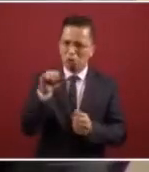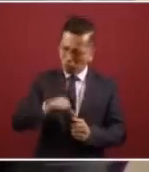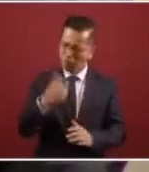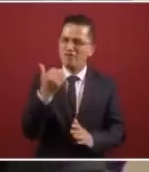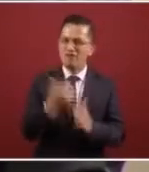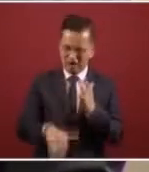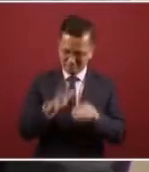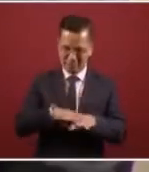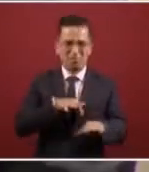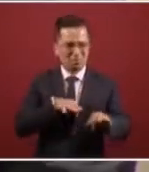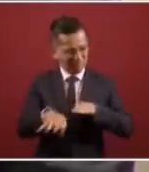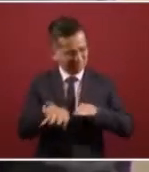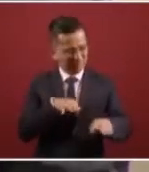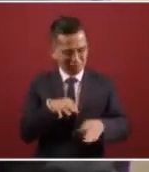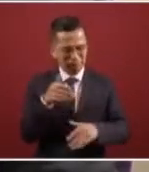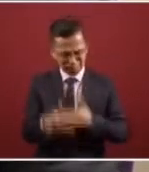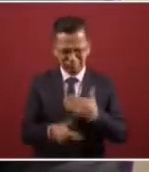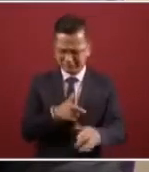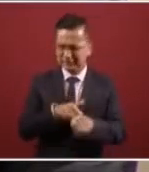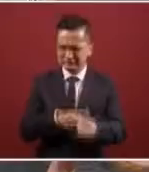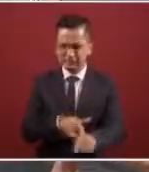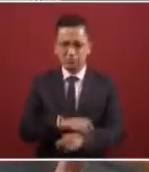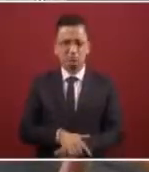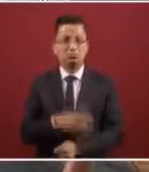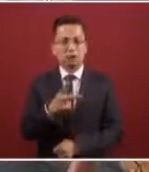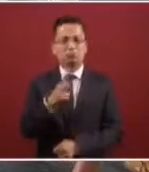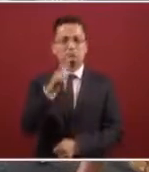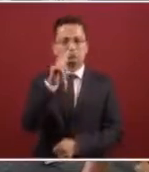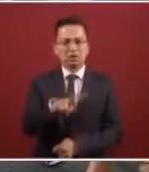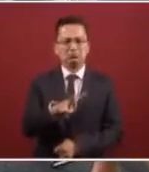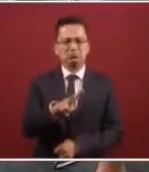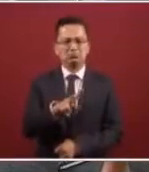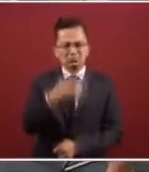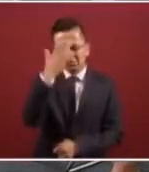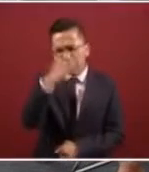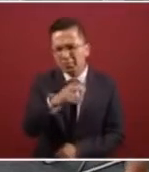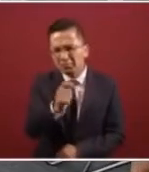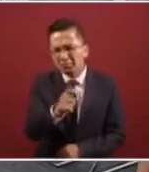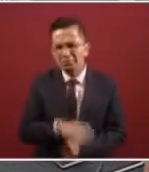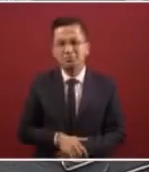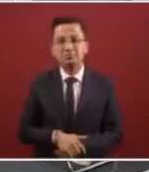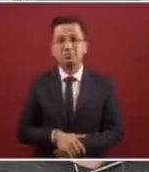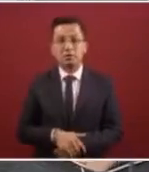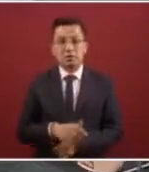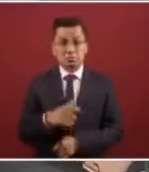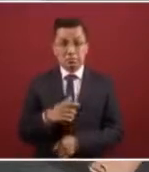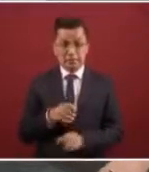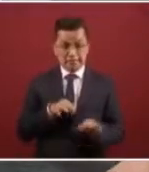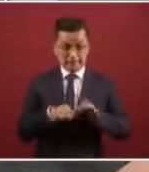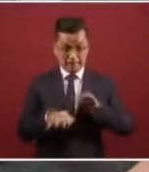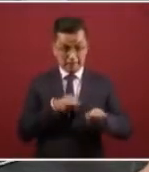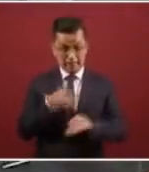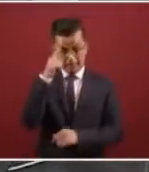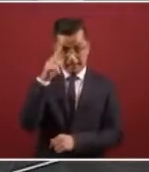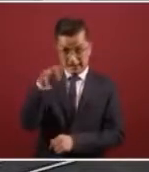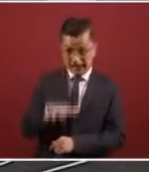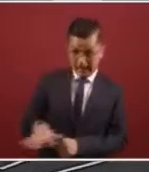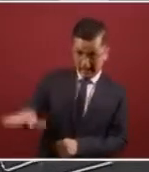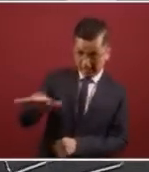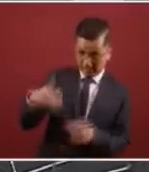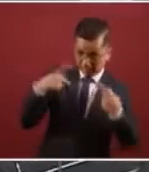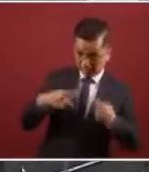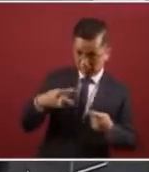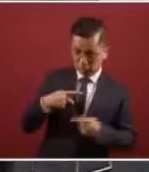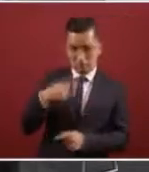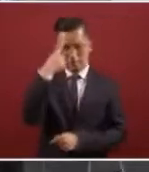qué? Es muy satisfactorio trabajar por el pueblo, trabajar por México.